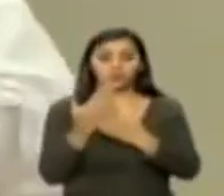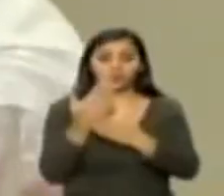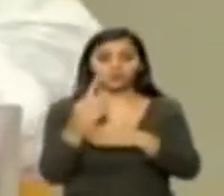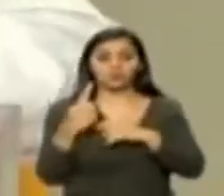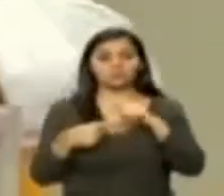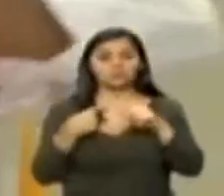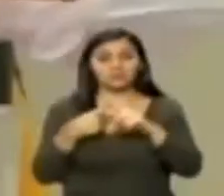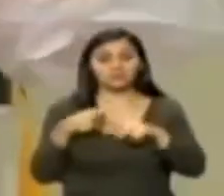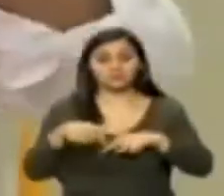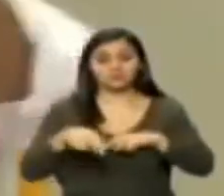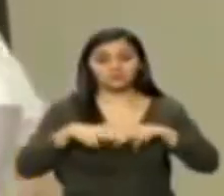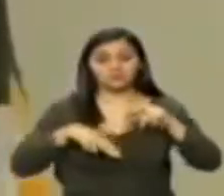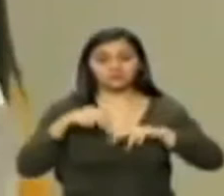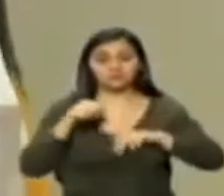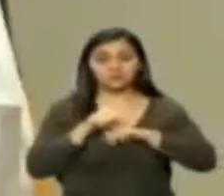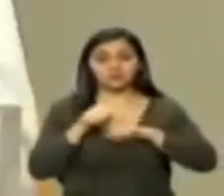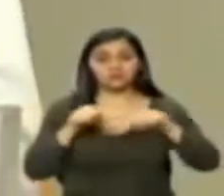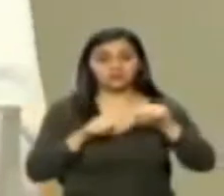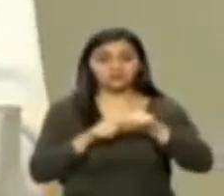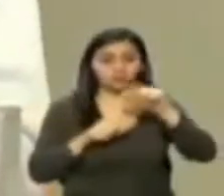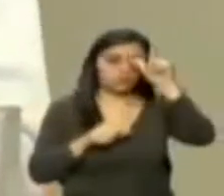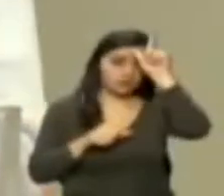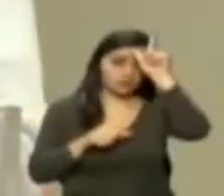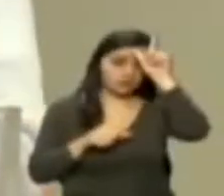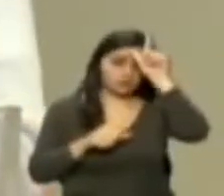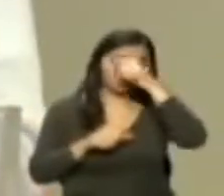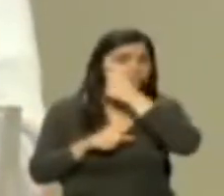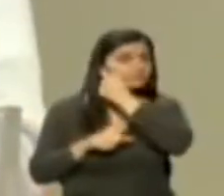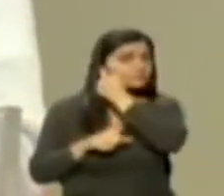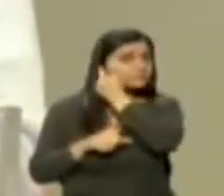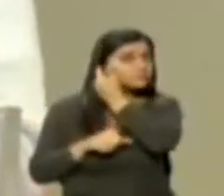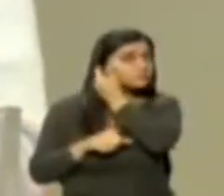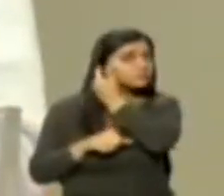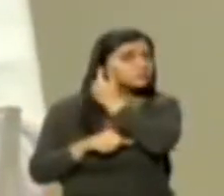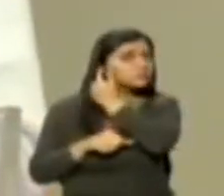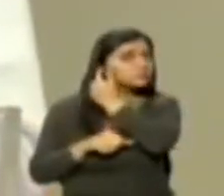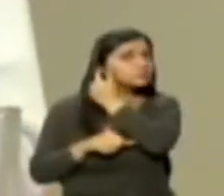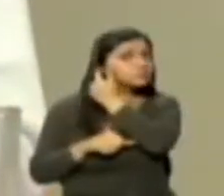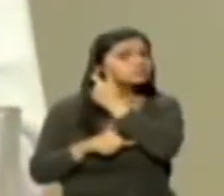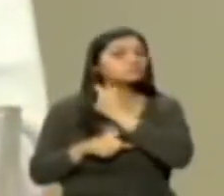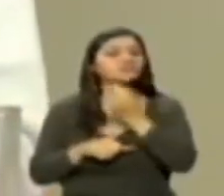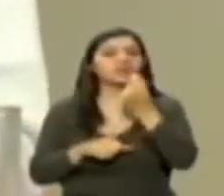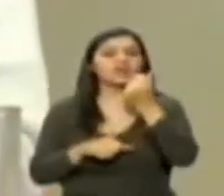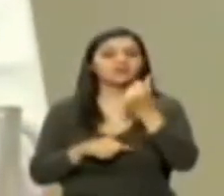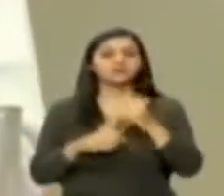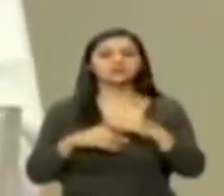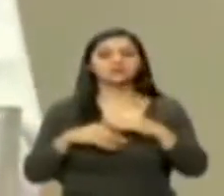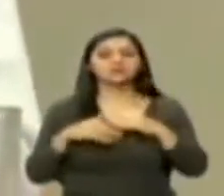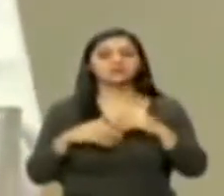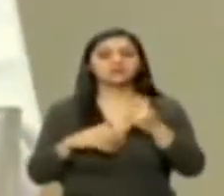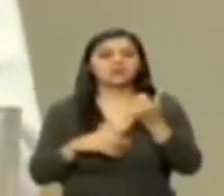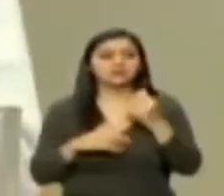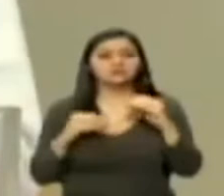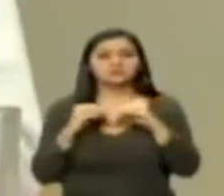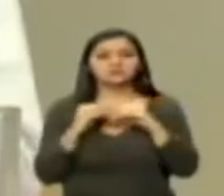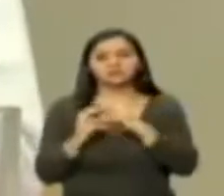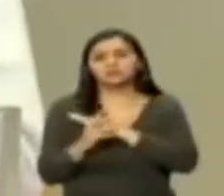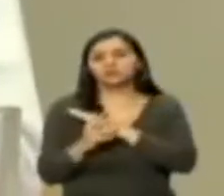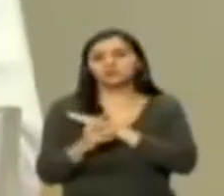que están con asesoría alemana, que es como una universidad, o sea, estamos mercadeando mal esos institutos, deben llamarse